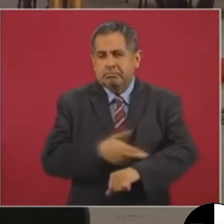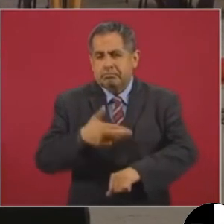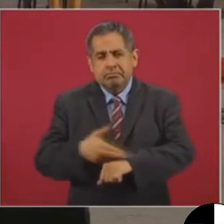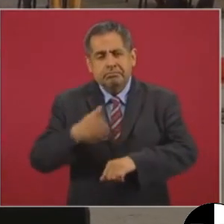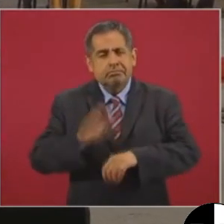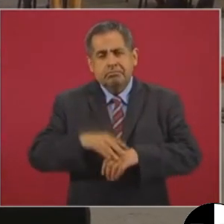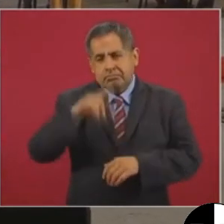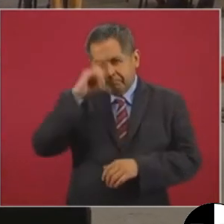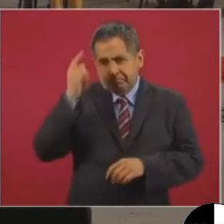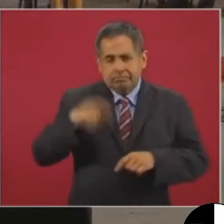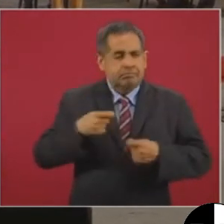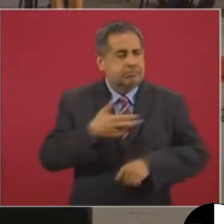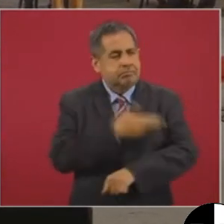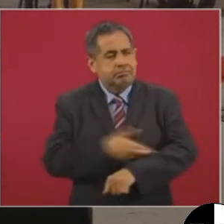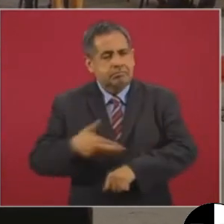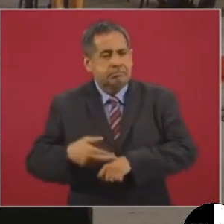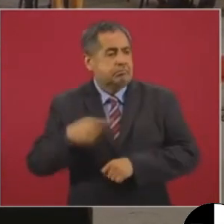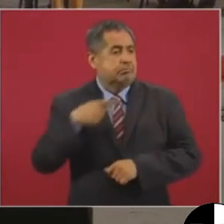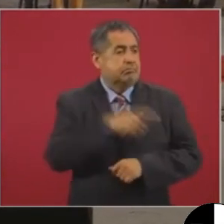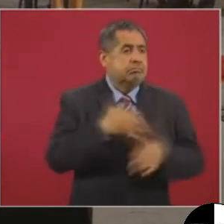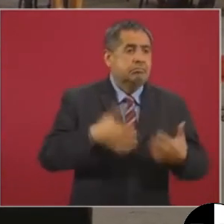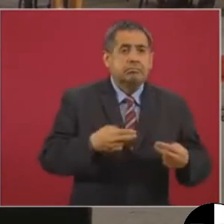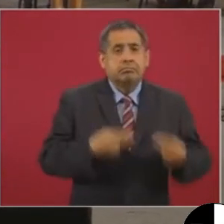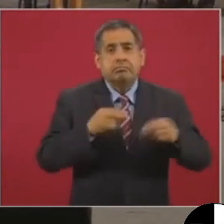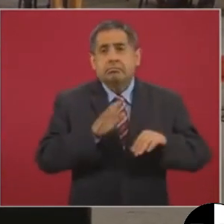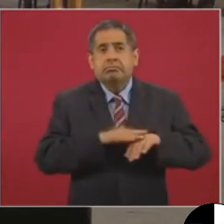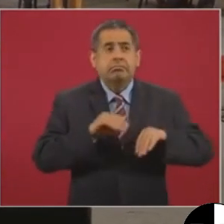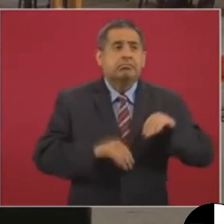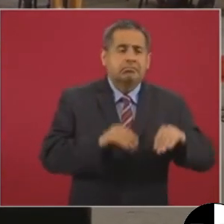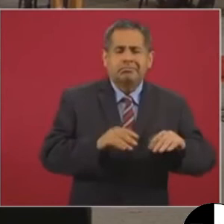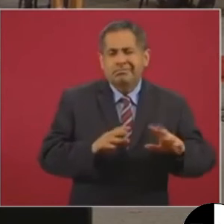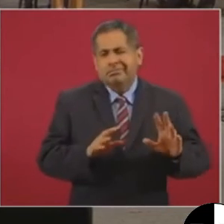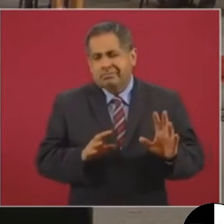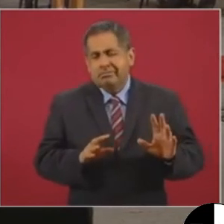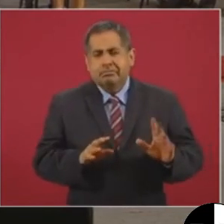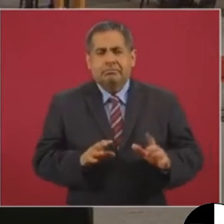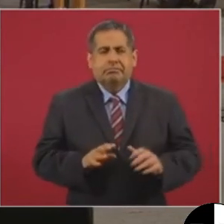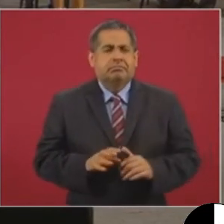empresas que se dedicaran a producir y que no